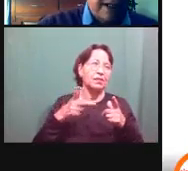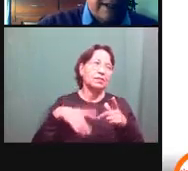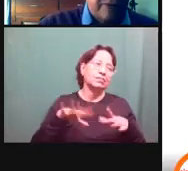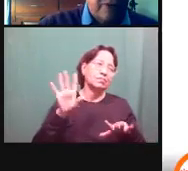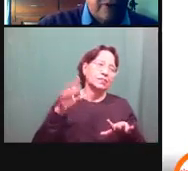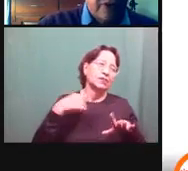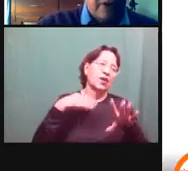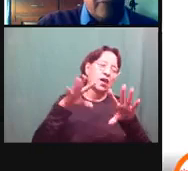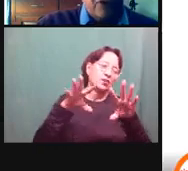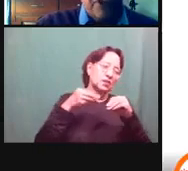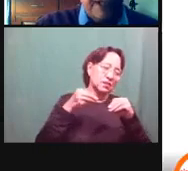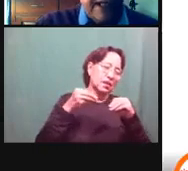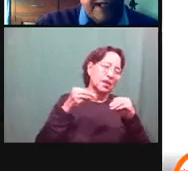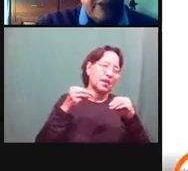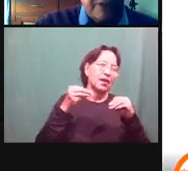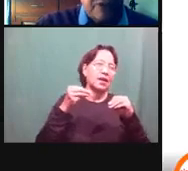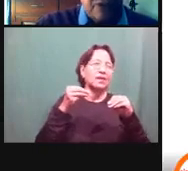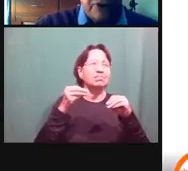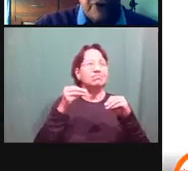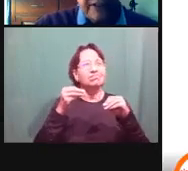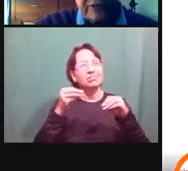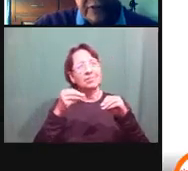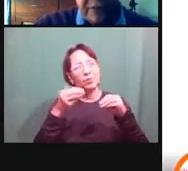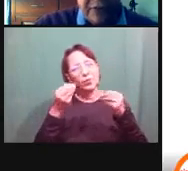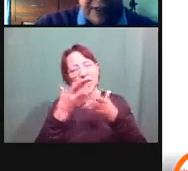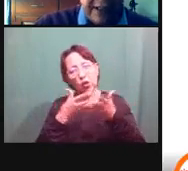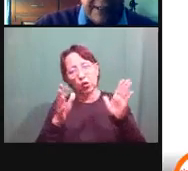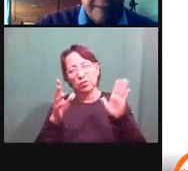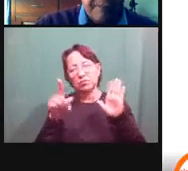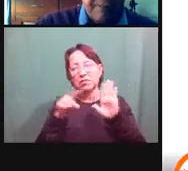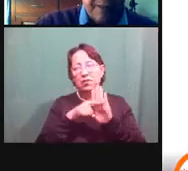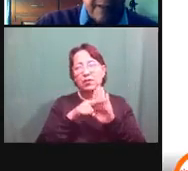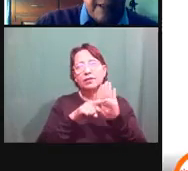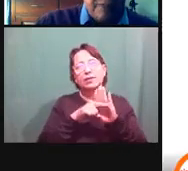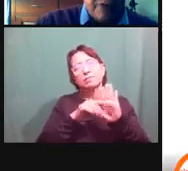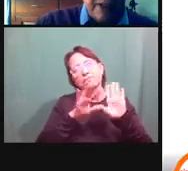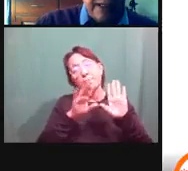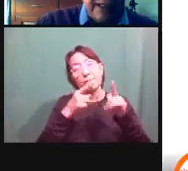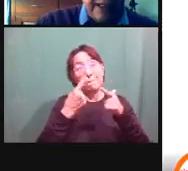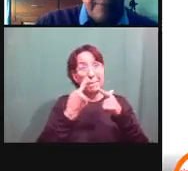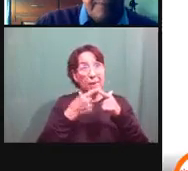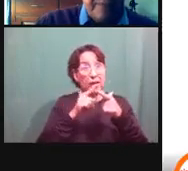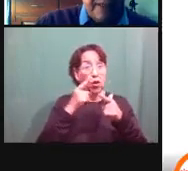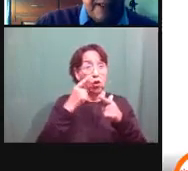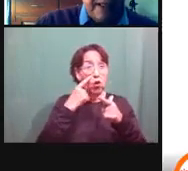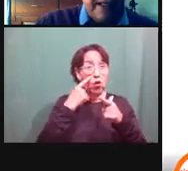lo negativo, pero sin llegar a su exclusión. Esto es importante porque